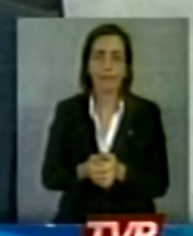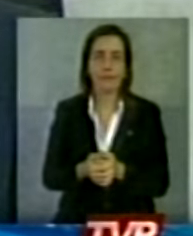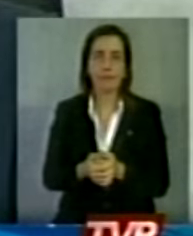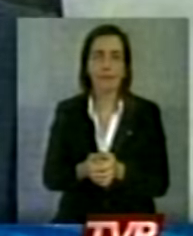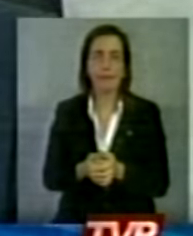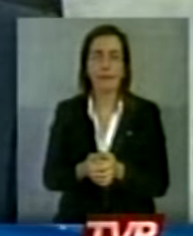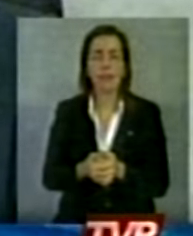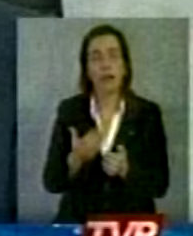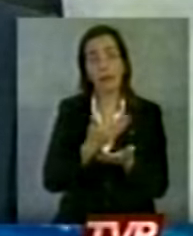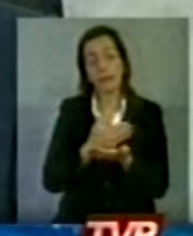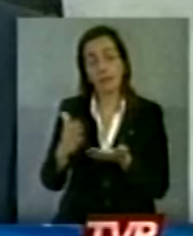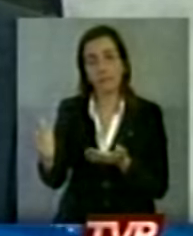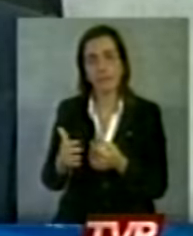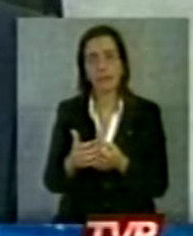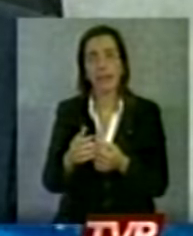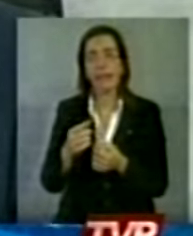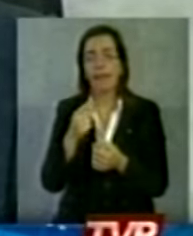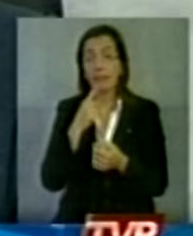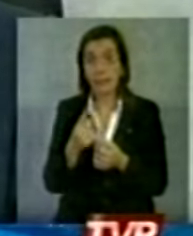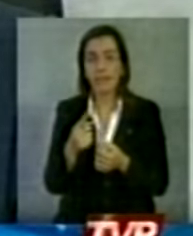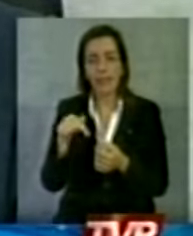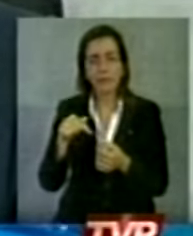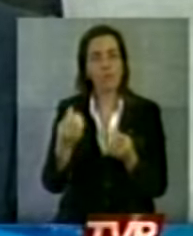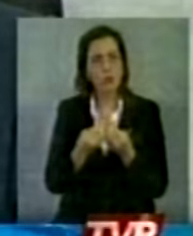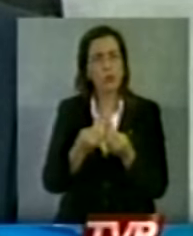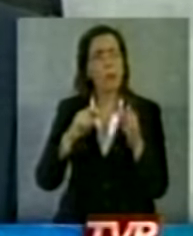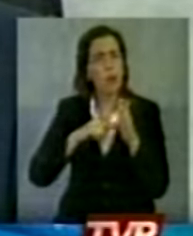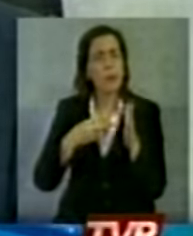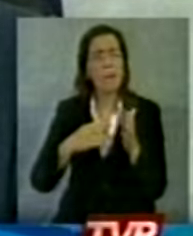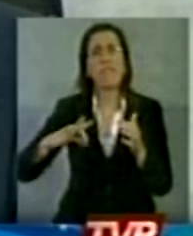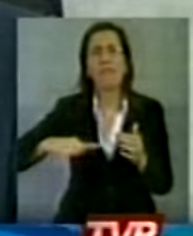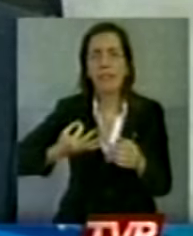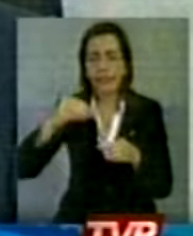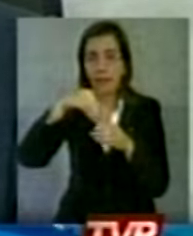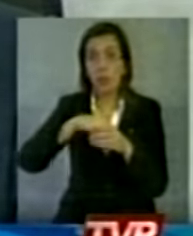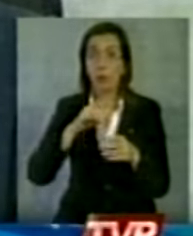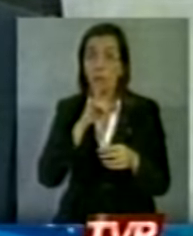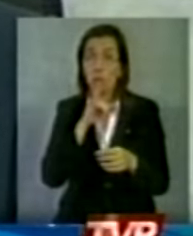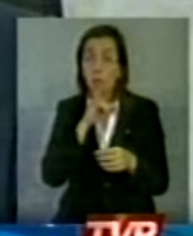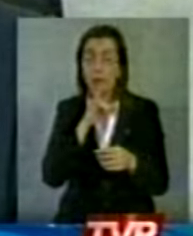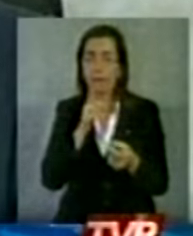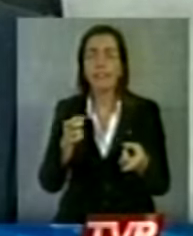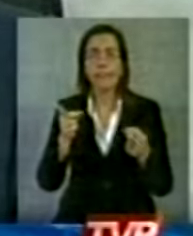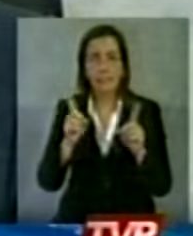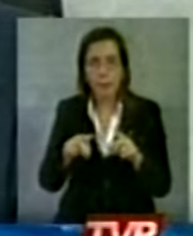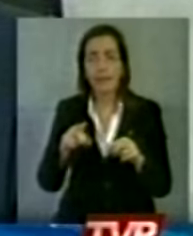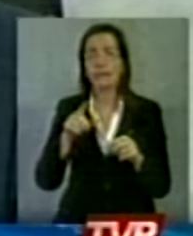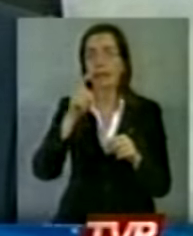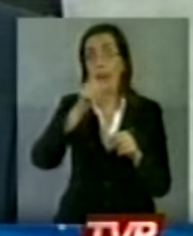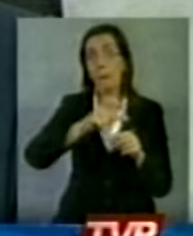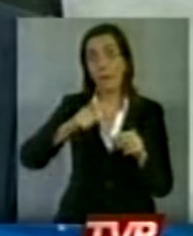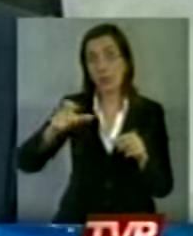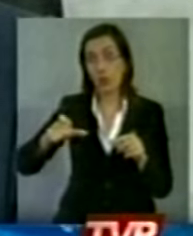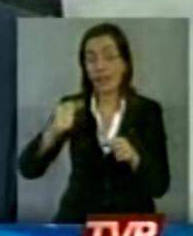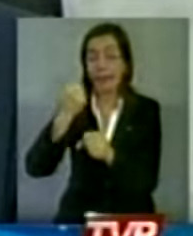Por un lado, esto perjudica las condiciones de vida, y por el otro, el contexto en el que se